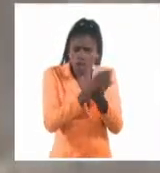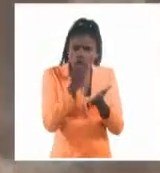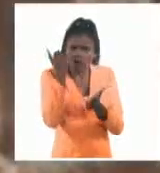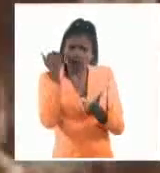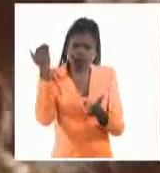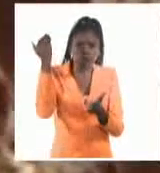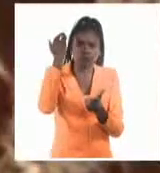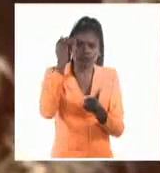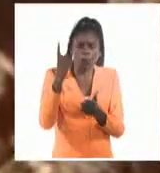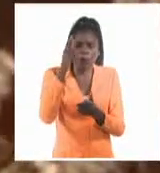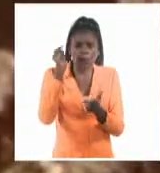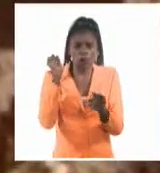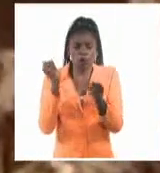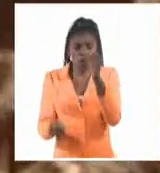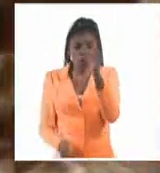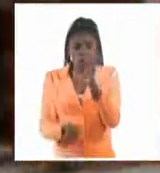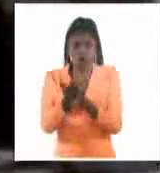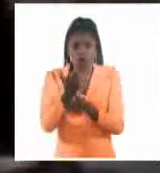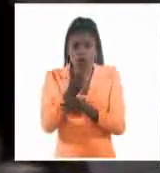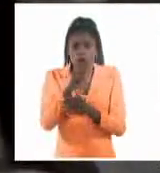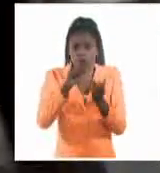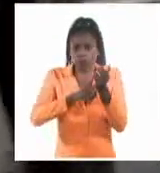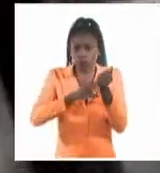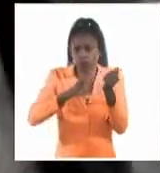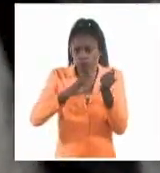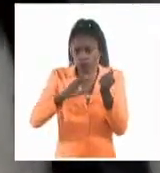primer partido marxista-leninista de Cuba.